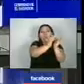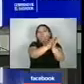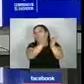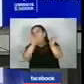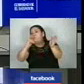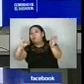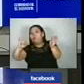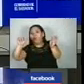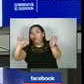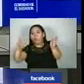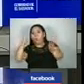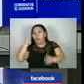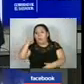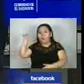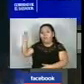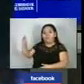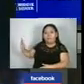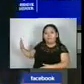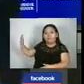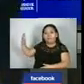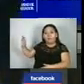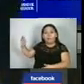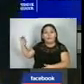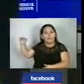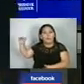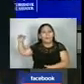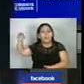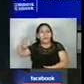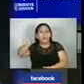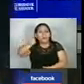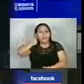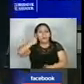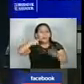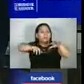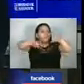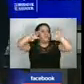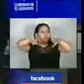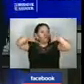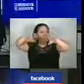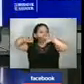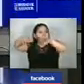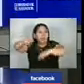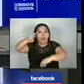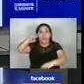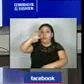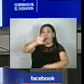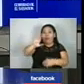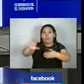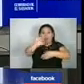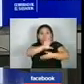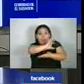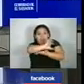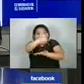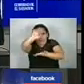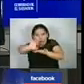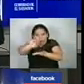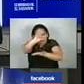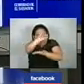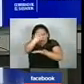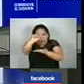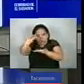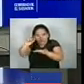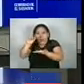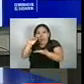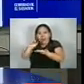podemos ver que las zonas en donde más precipitaciones tendremos sería la zona norte de nuestro país, sin embargo vemos